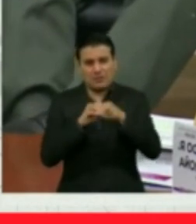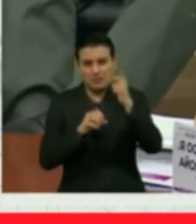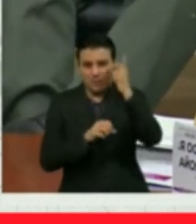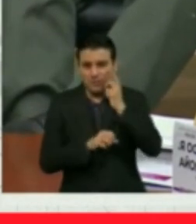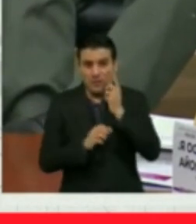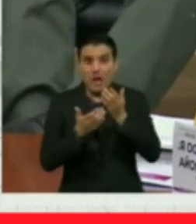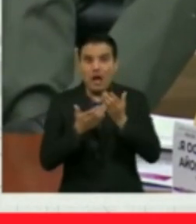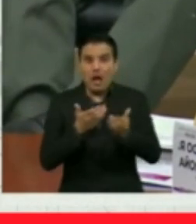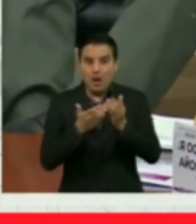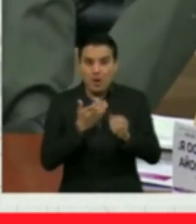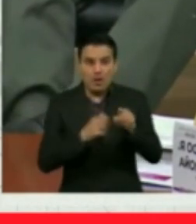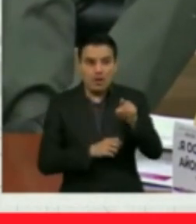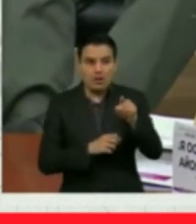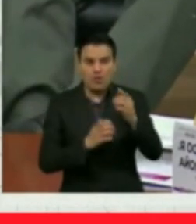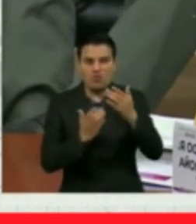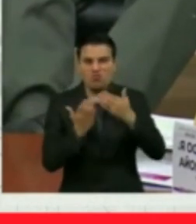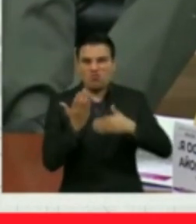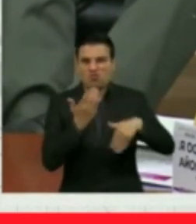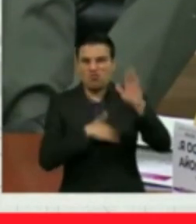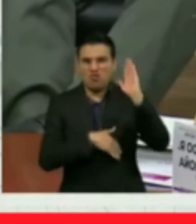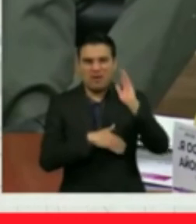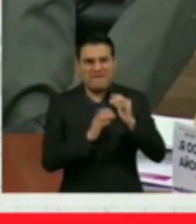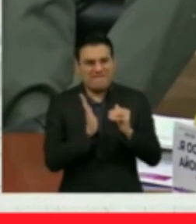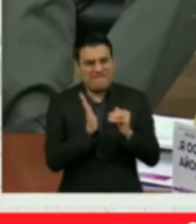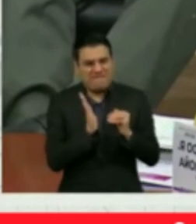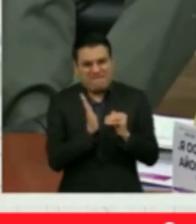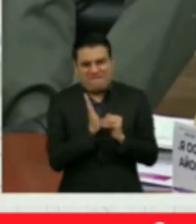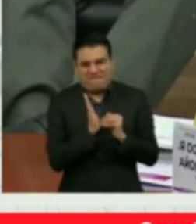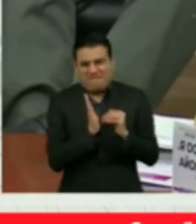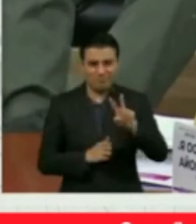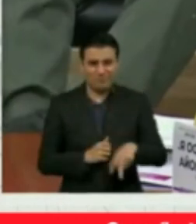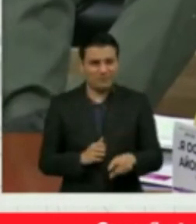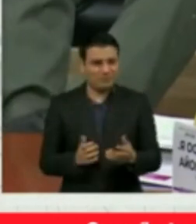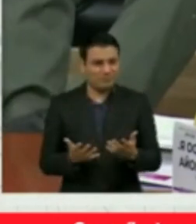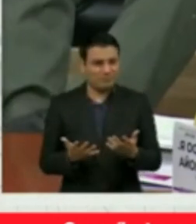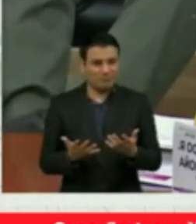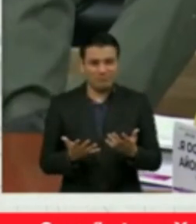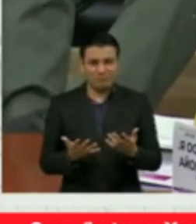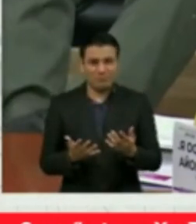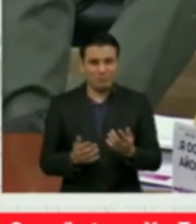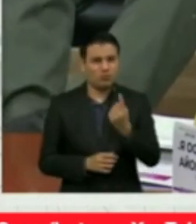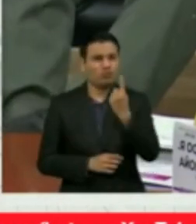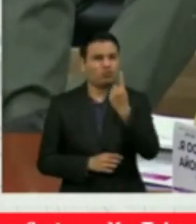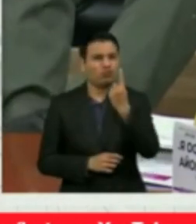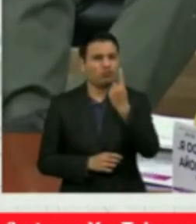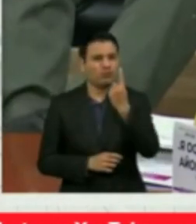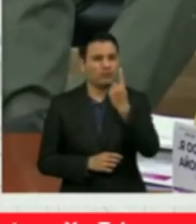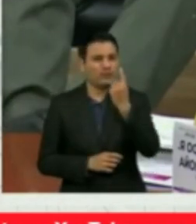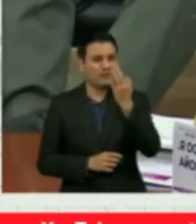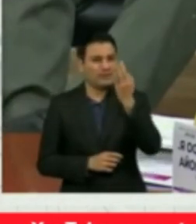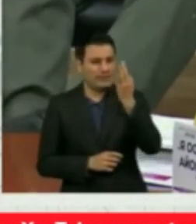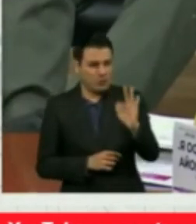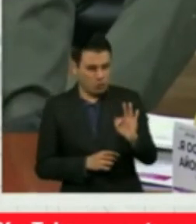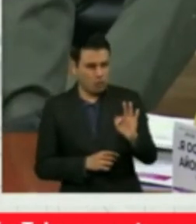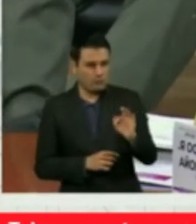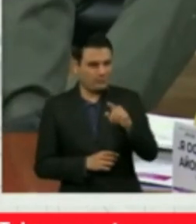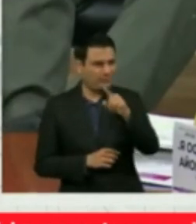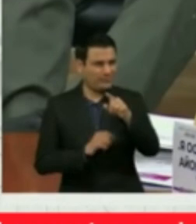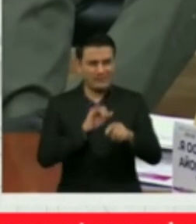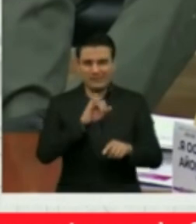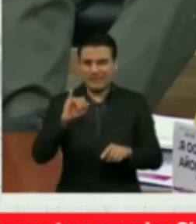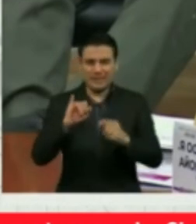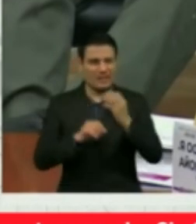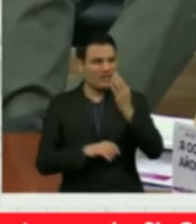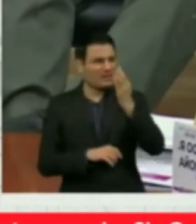rico con las Migajas que le arrojan desde la mesa del poder a un traidor izquierda un traidor a su origen a un traidor al